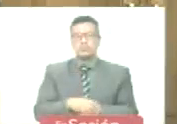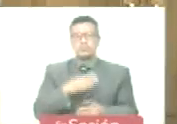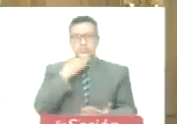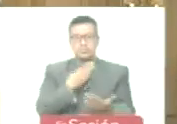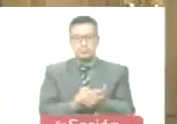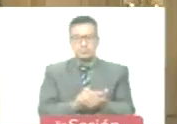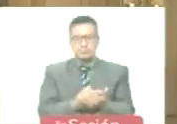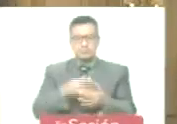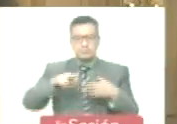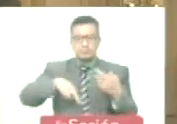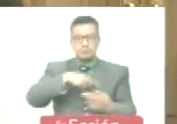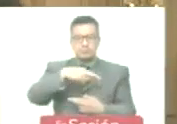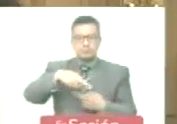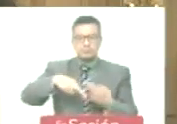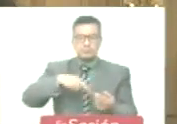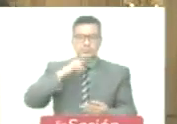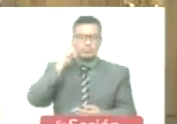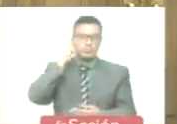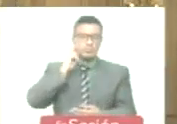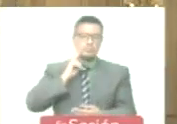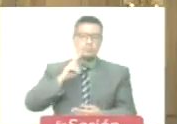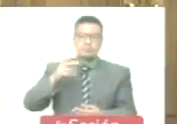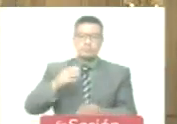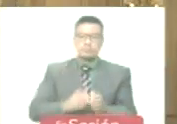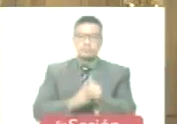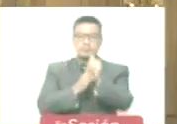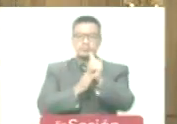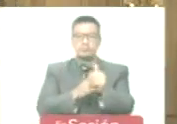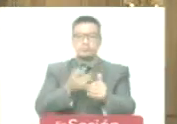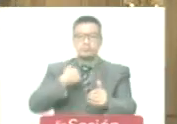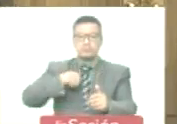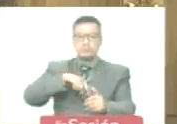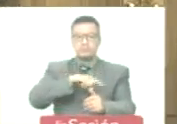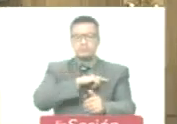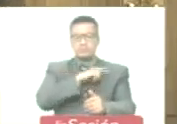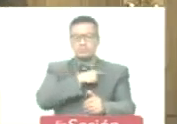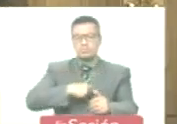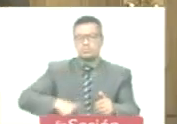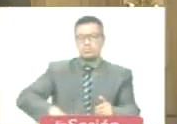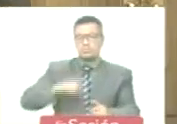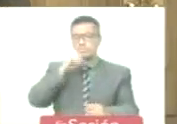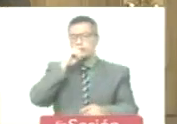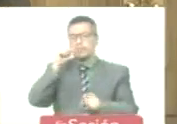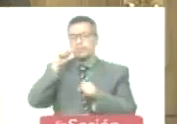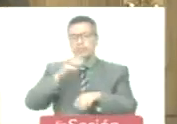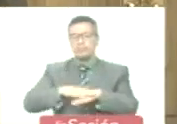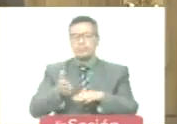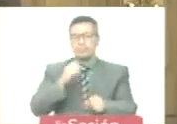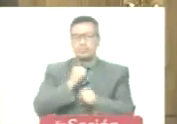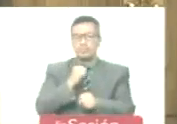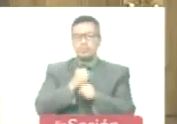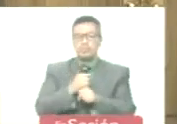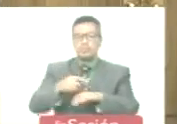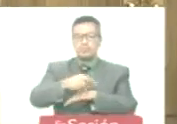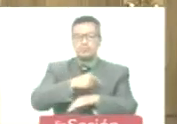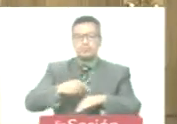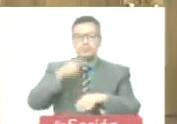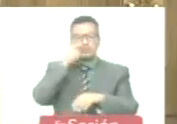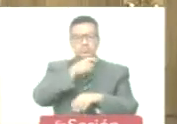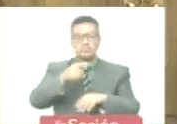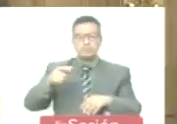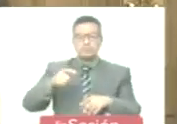a la revolución bolivariana que lidera nuestro comandante presidente Nicolás Maduro, porque trabaja gobierno para el